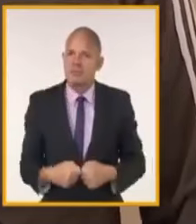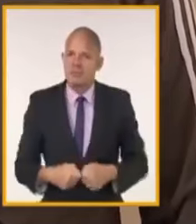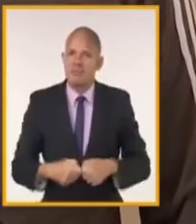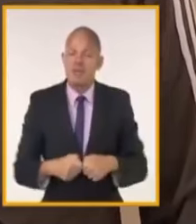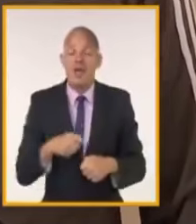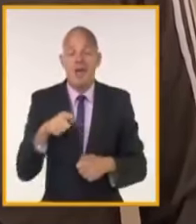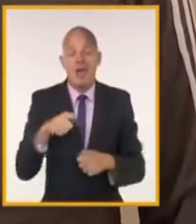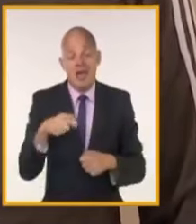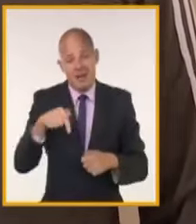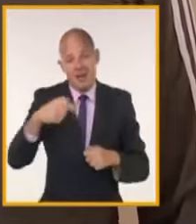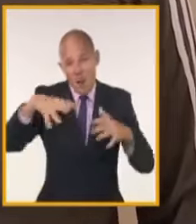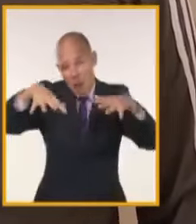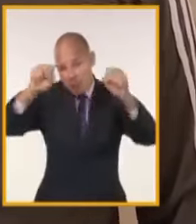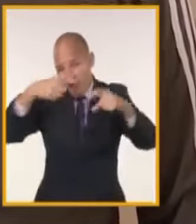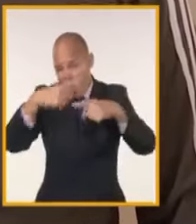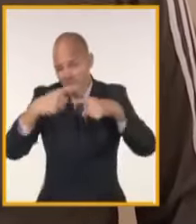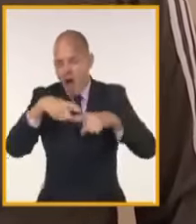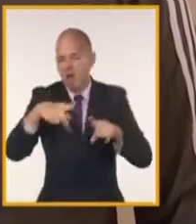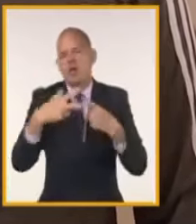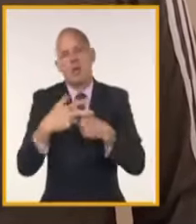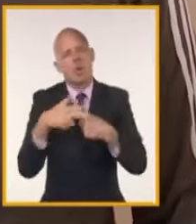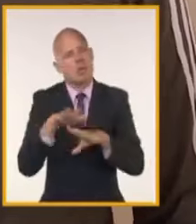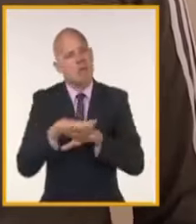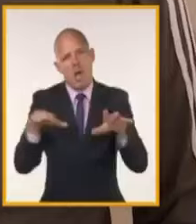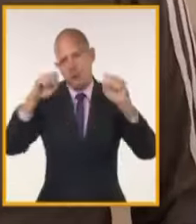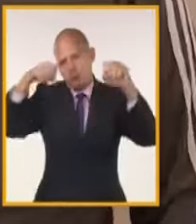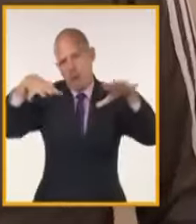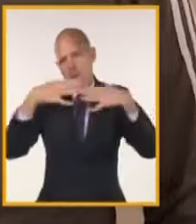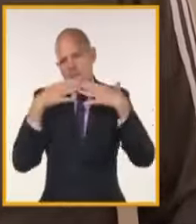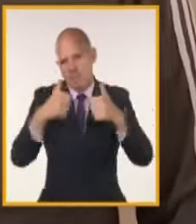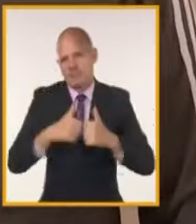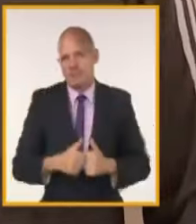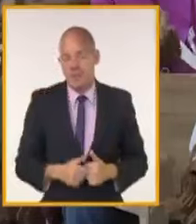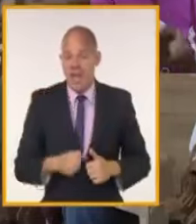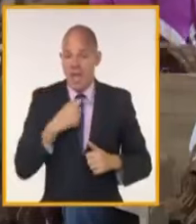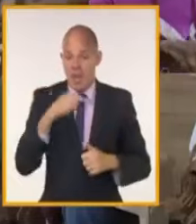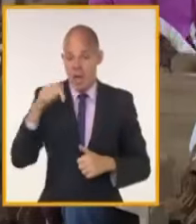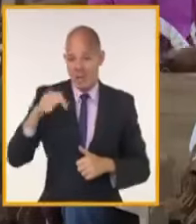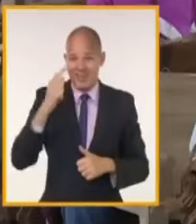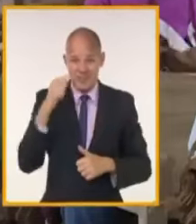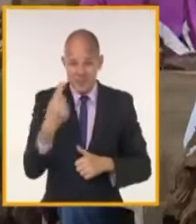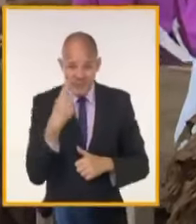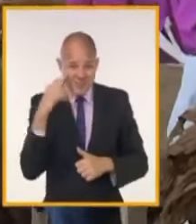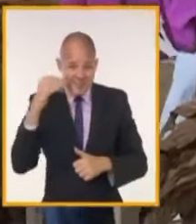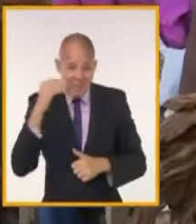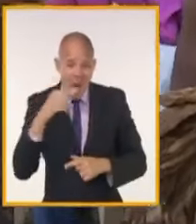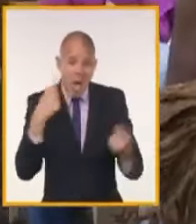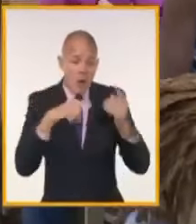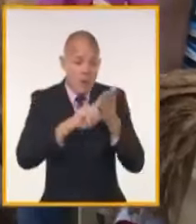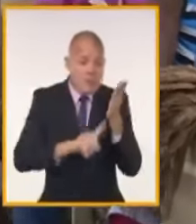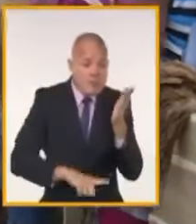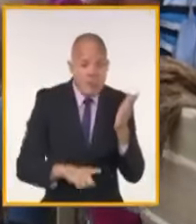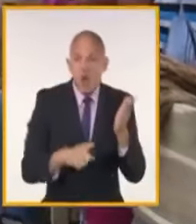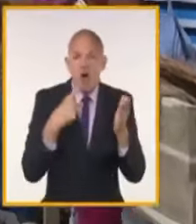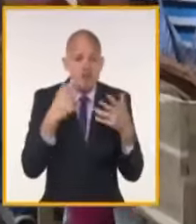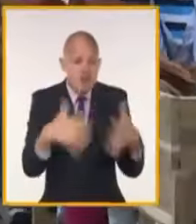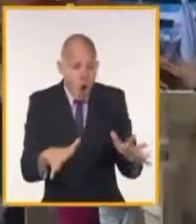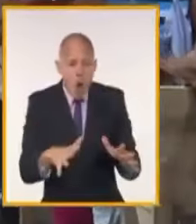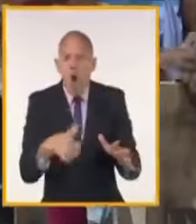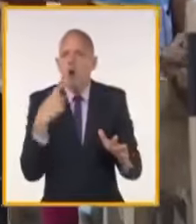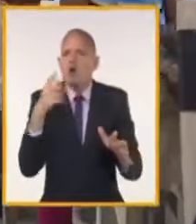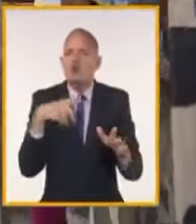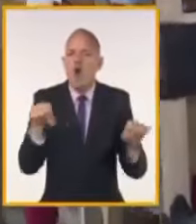pensando en que la que no utilicemos nosotros poderle inyectar al sistema electrod estructuras de producción de